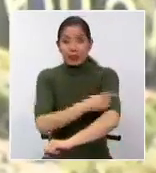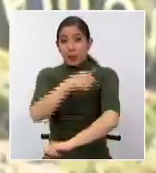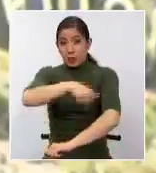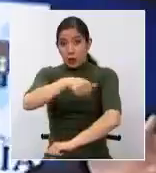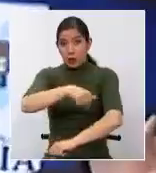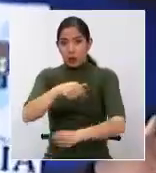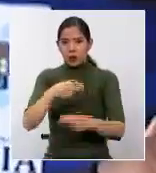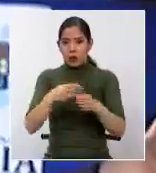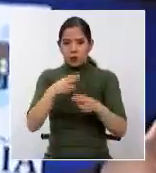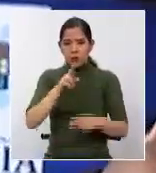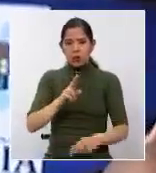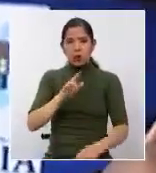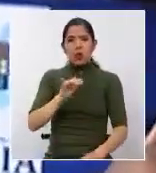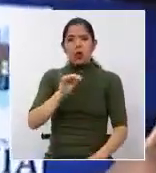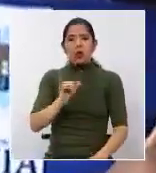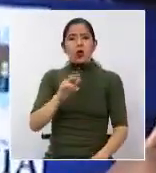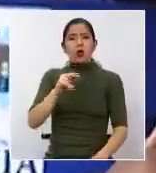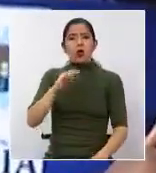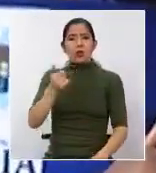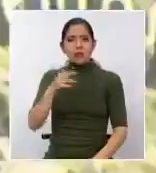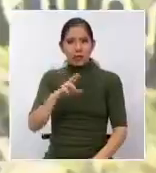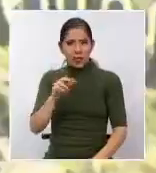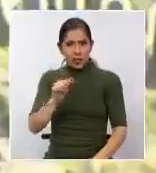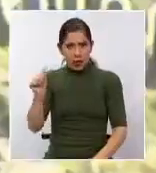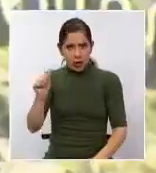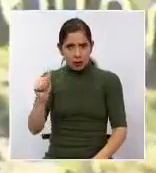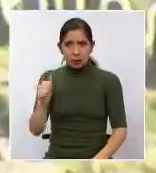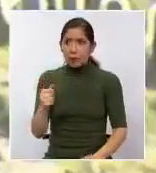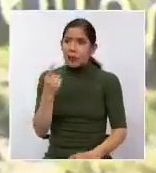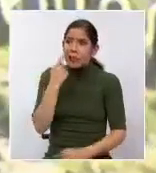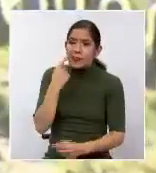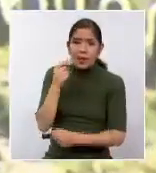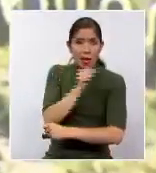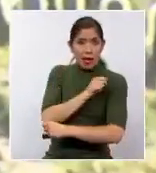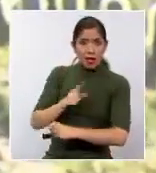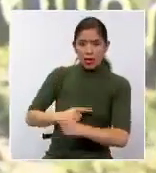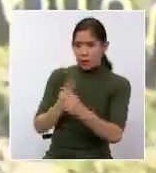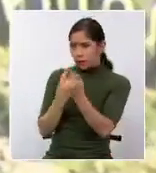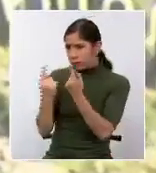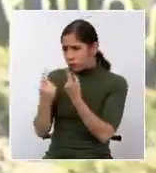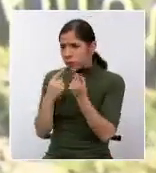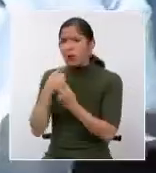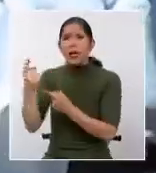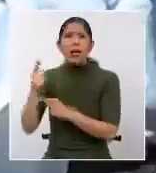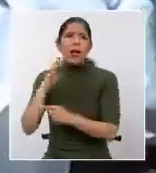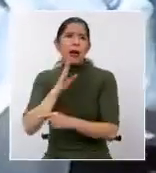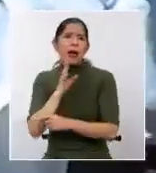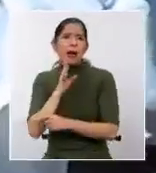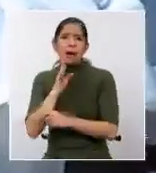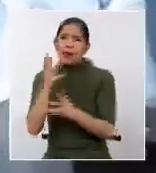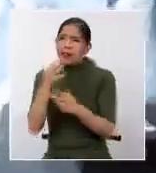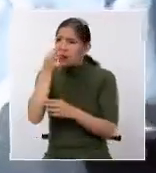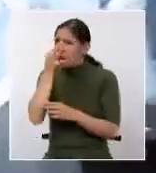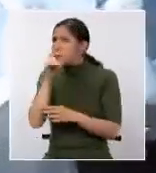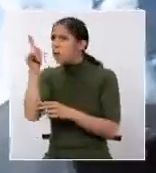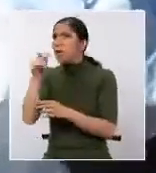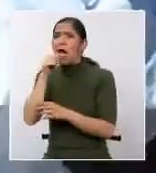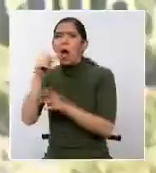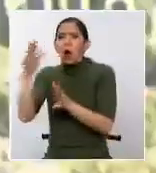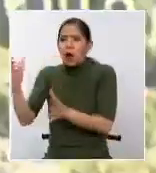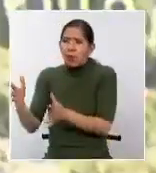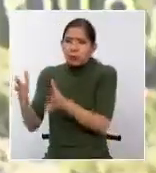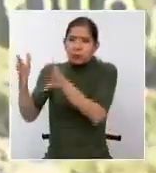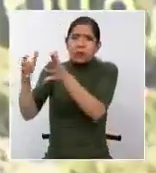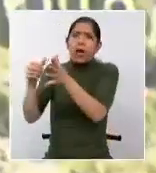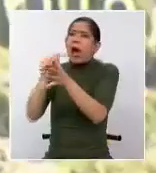municipio de Yunchará. Conversábamos aquí con nuestro alcalde. Nos hablaba de una represa aquí cerca. Le vamos a hacer